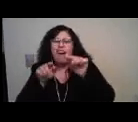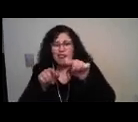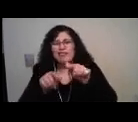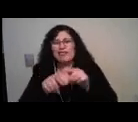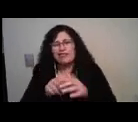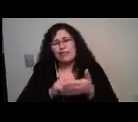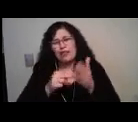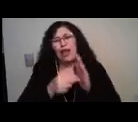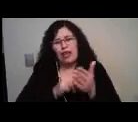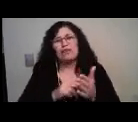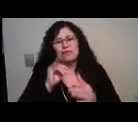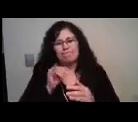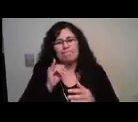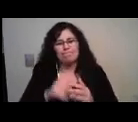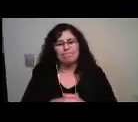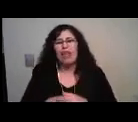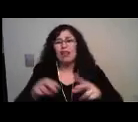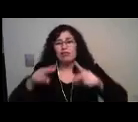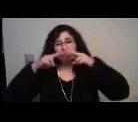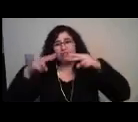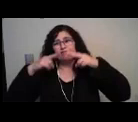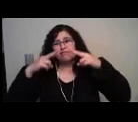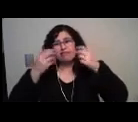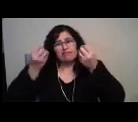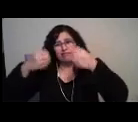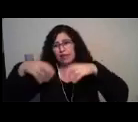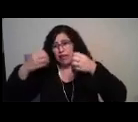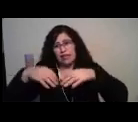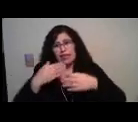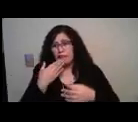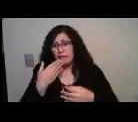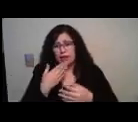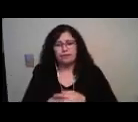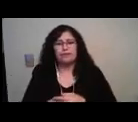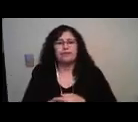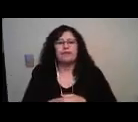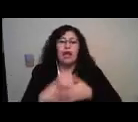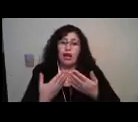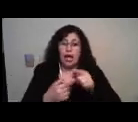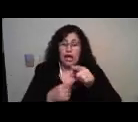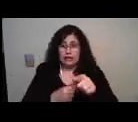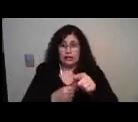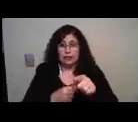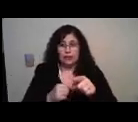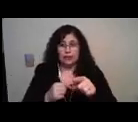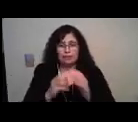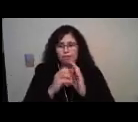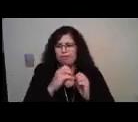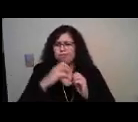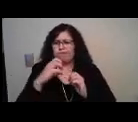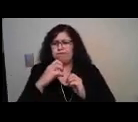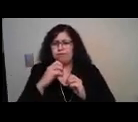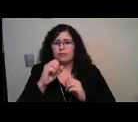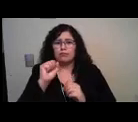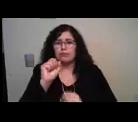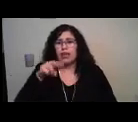el aporte de nutrientes y de oxígeno, ¿ya? Y que se ve representada en esta imagen. Entonces, esto es un aneurisma, ¿ya? No